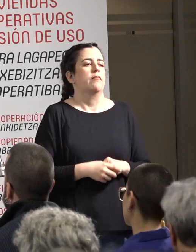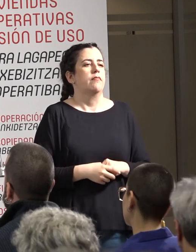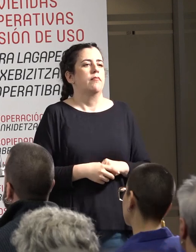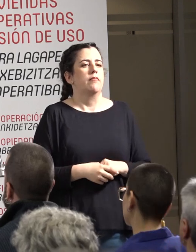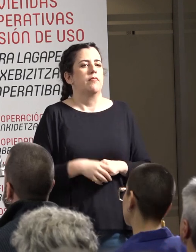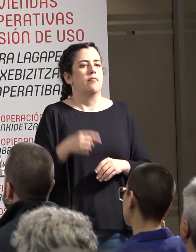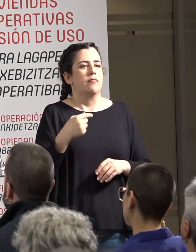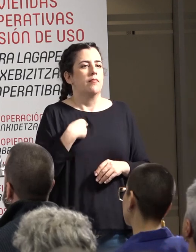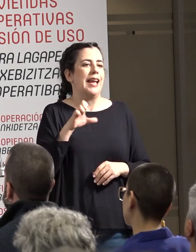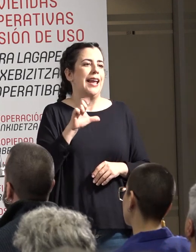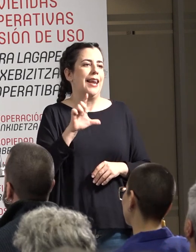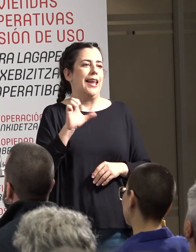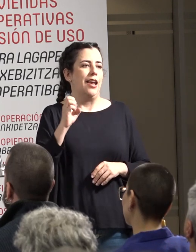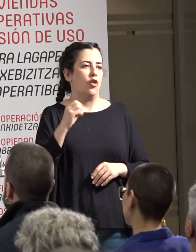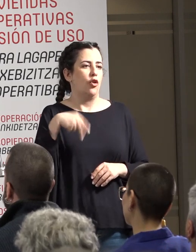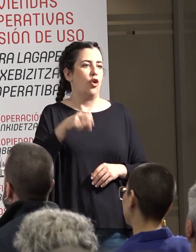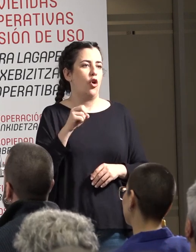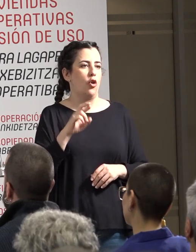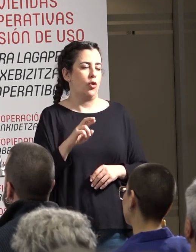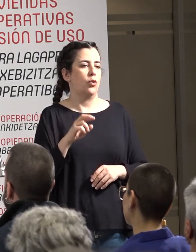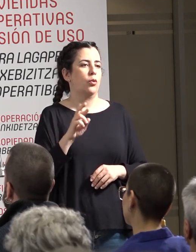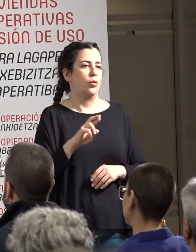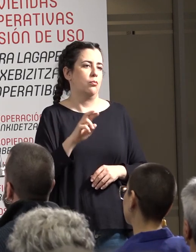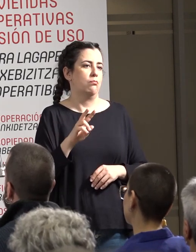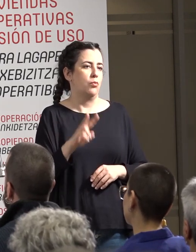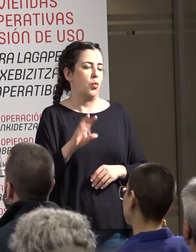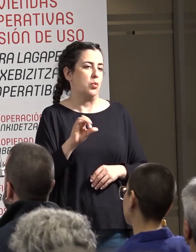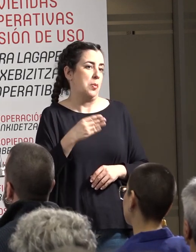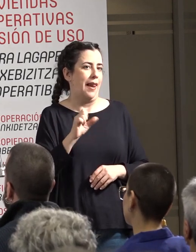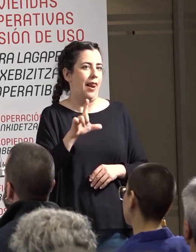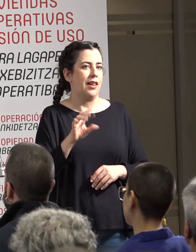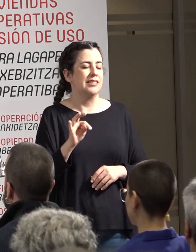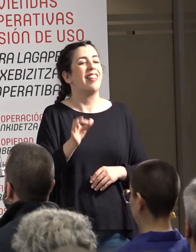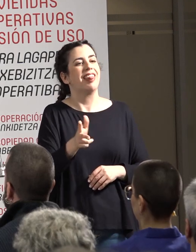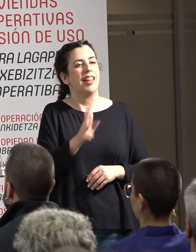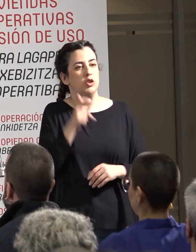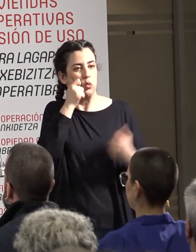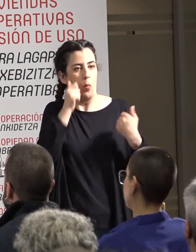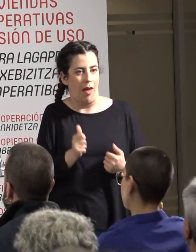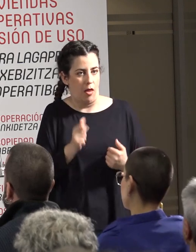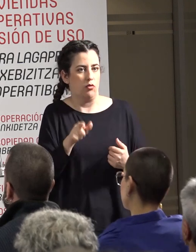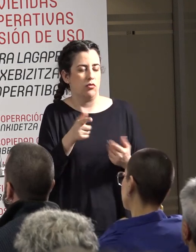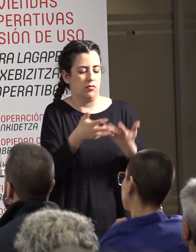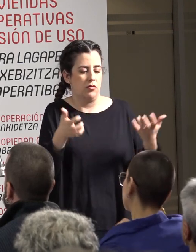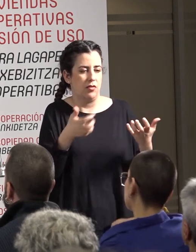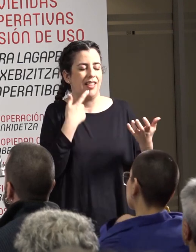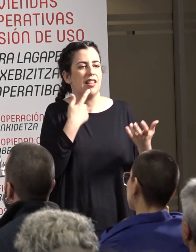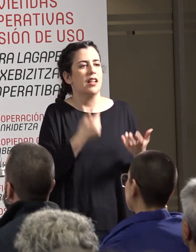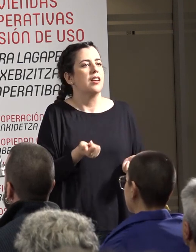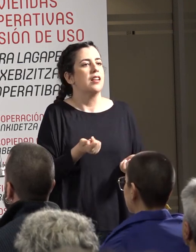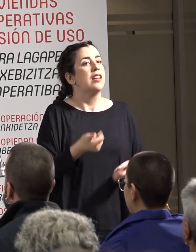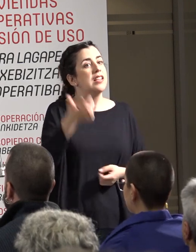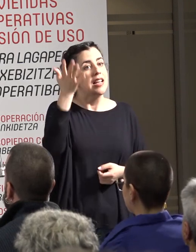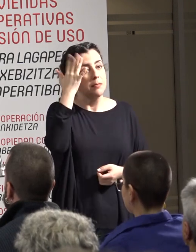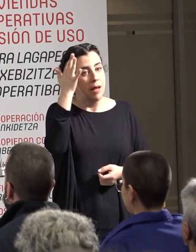a Eleanor Roosevelt, una de las madres de la Declaración Universal de los Derechos Humanos, que decía: es más inteligente tener esperanza